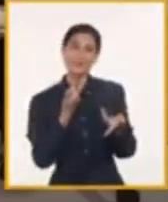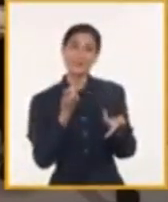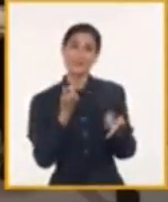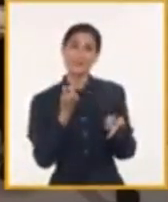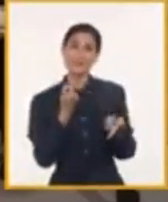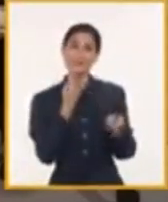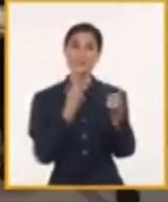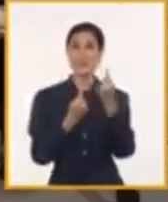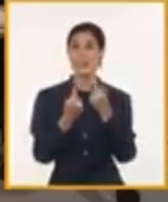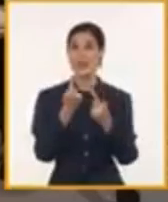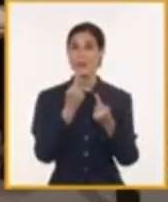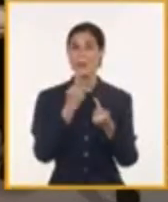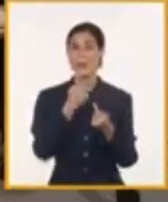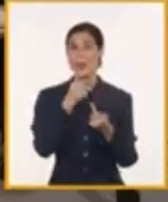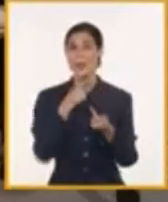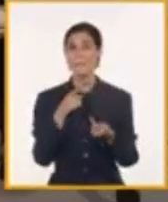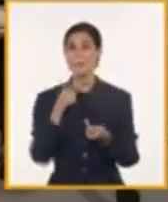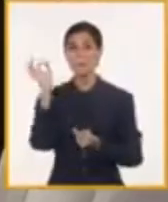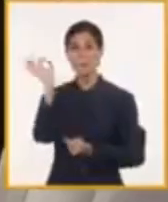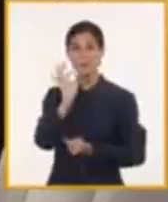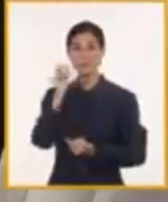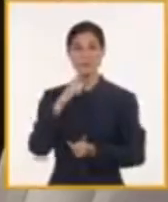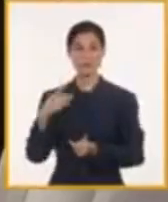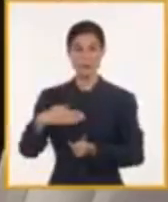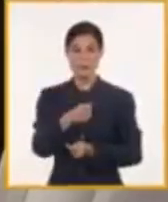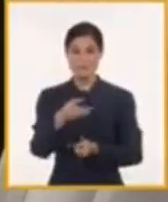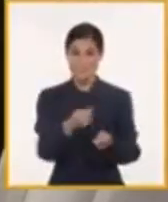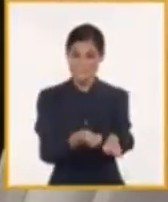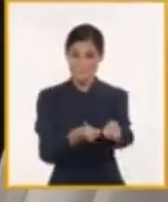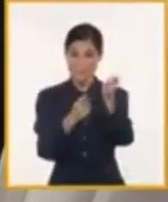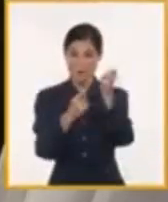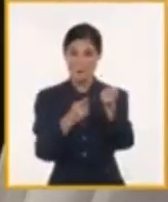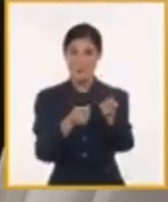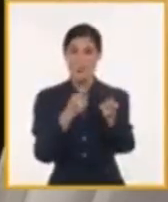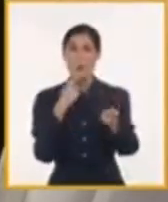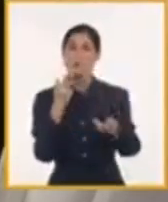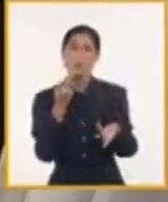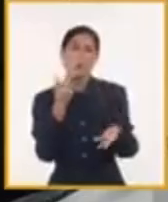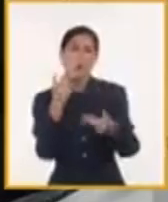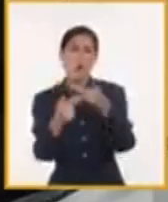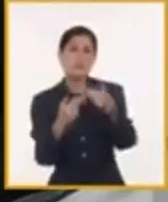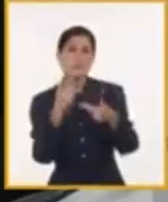más allá incluso en porcentos que la captura, ¿qué más se puede hacer para incrementar la captura?